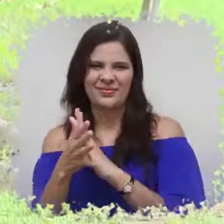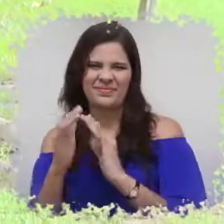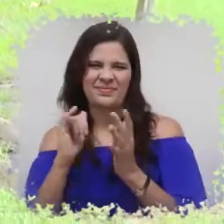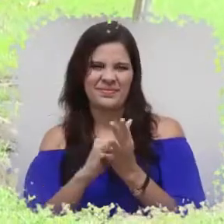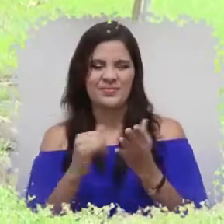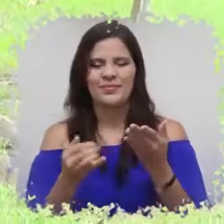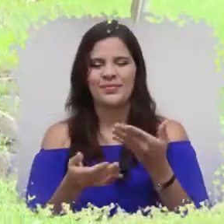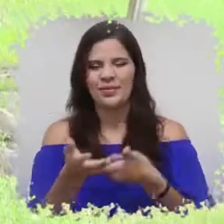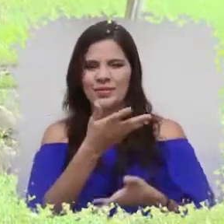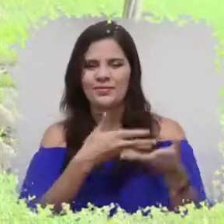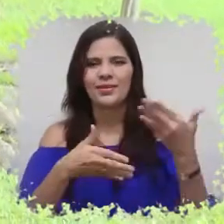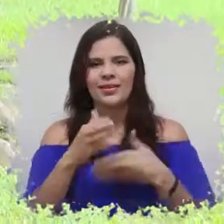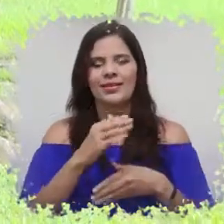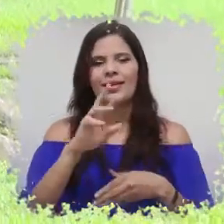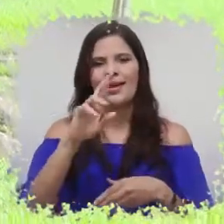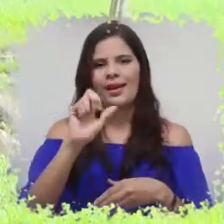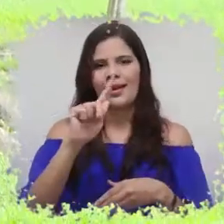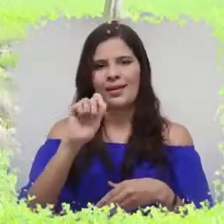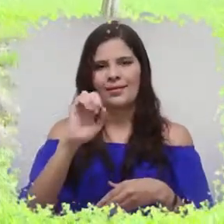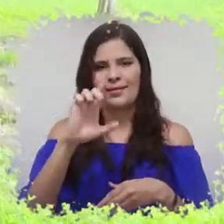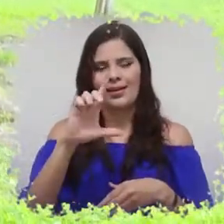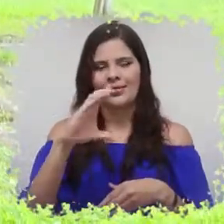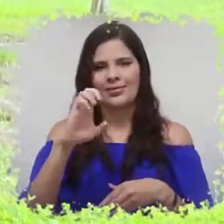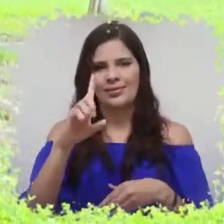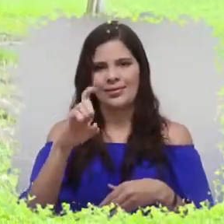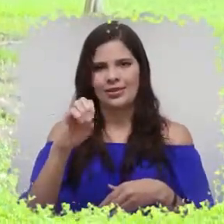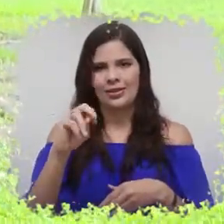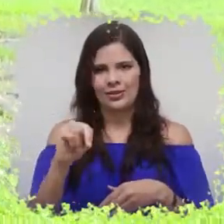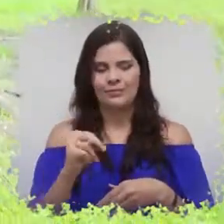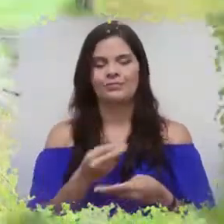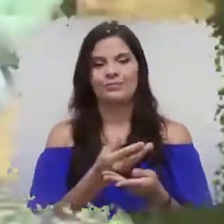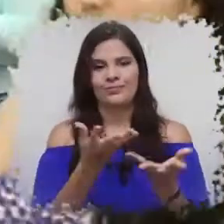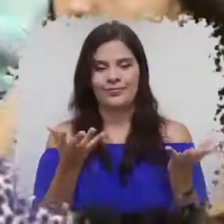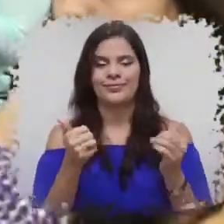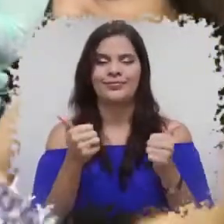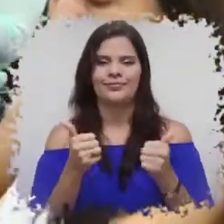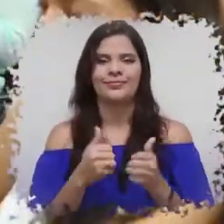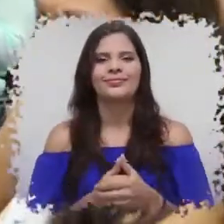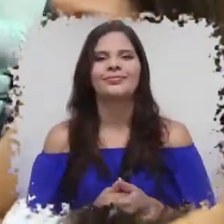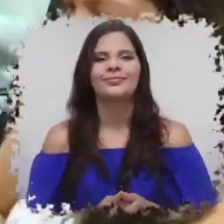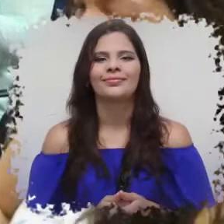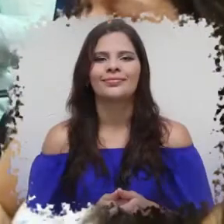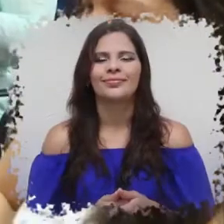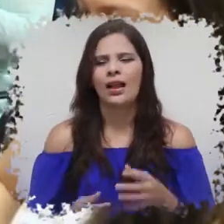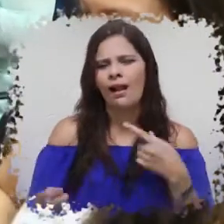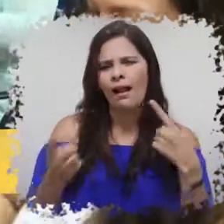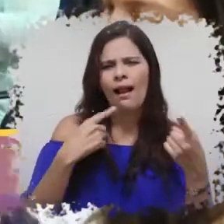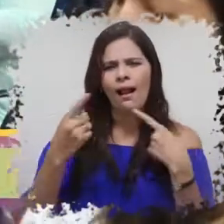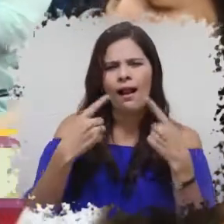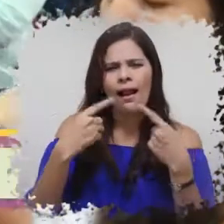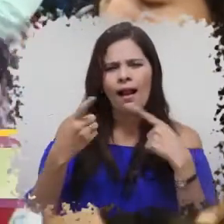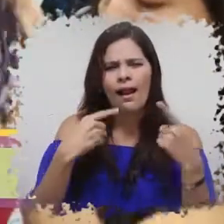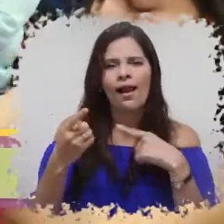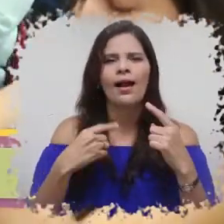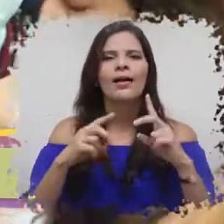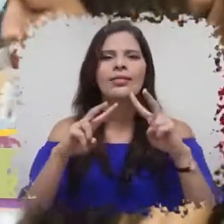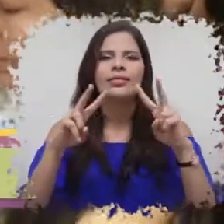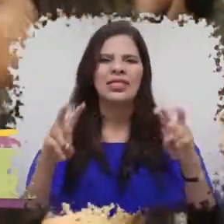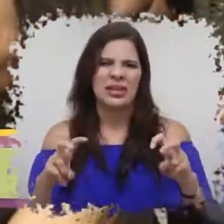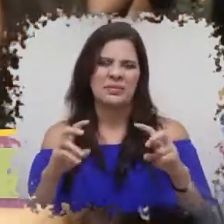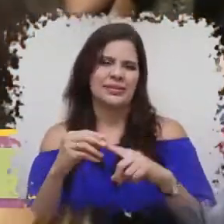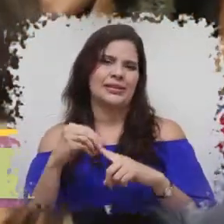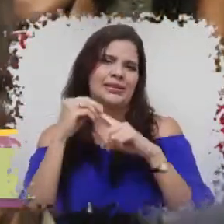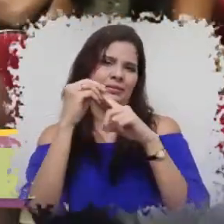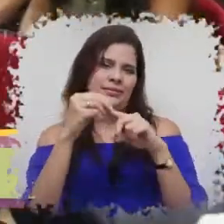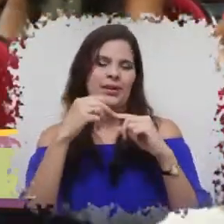Abierta Rafael Celedón de la Vicerrectoría de Extensión y Proyección Social. Una importante jornada de discusión sobre trascendentales